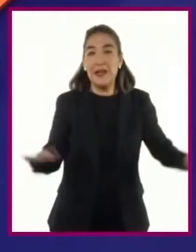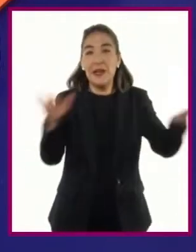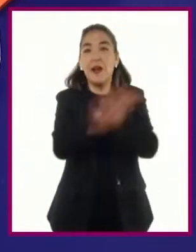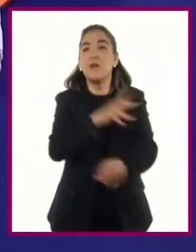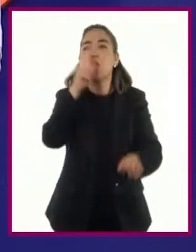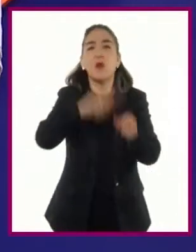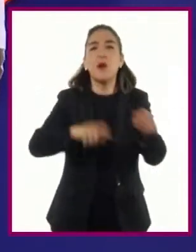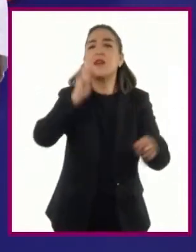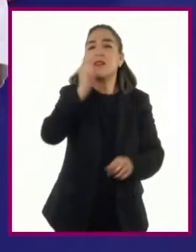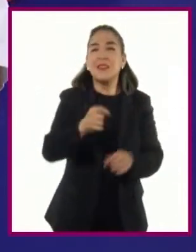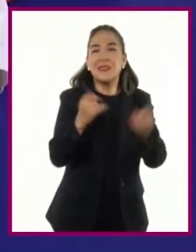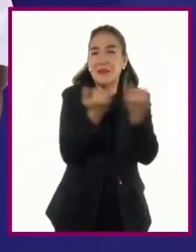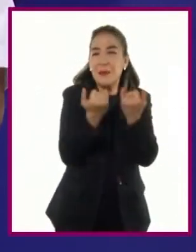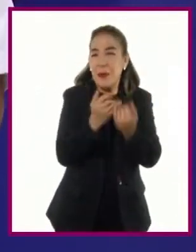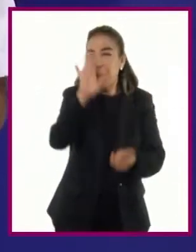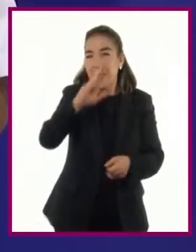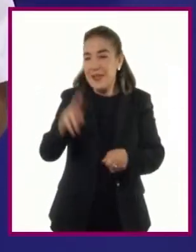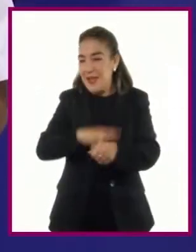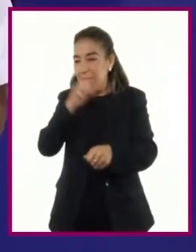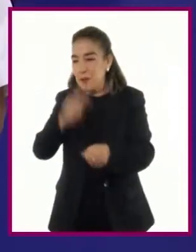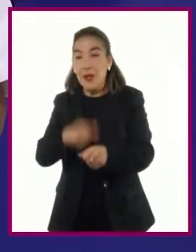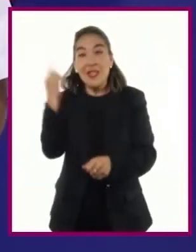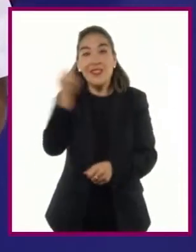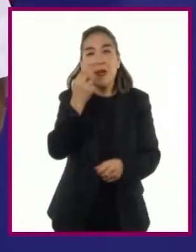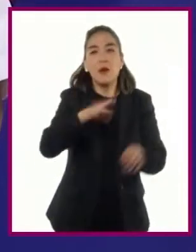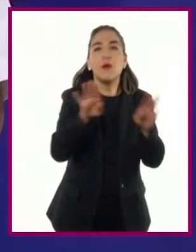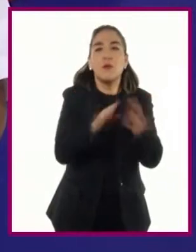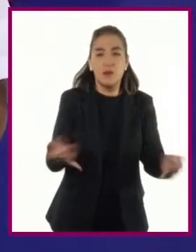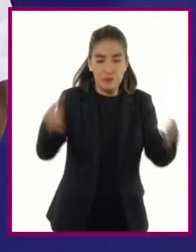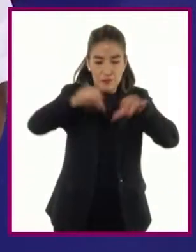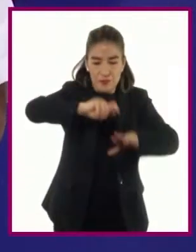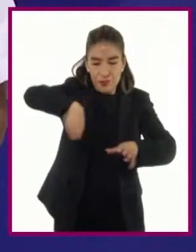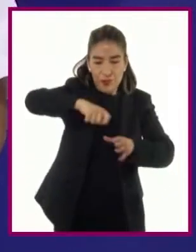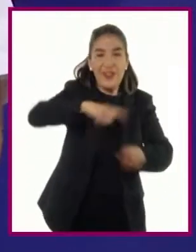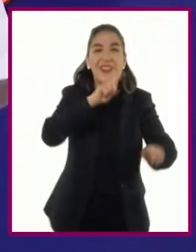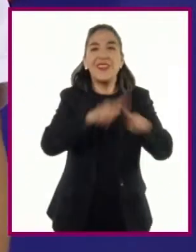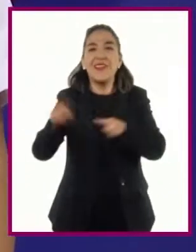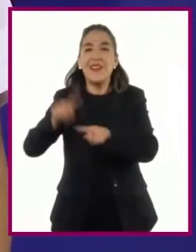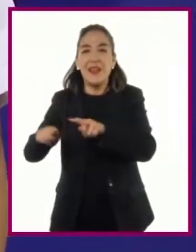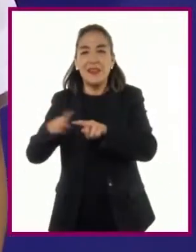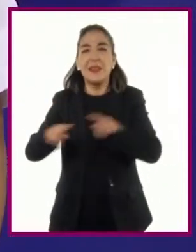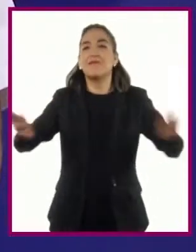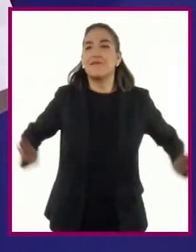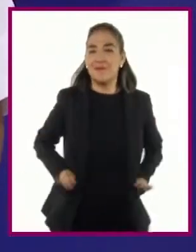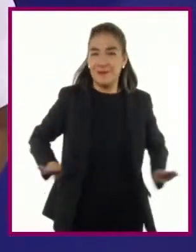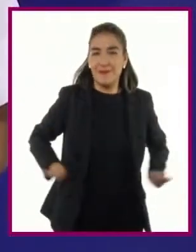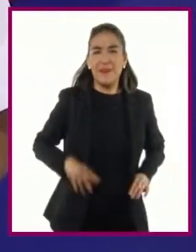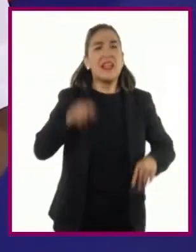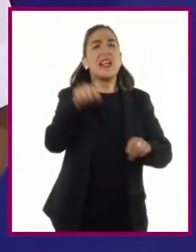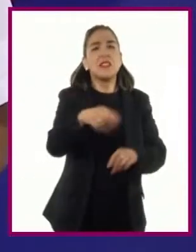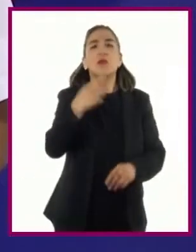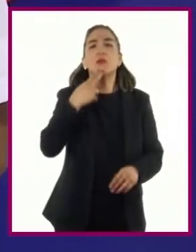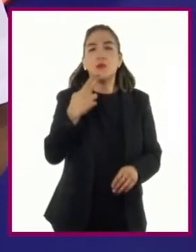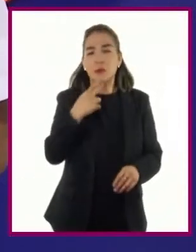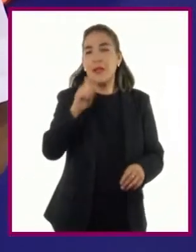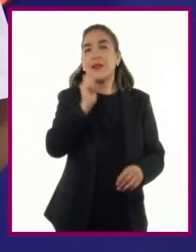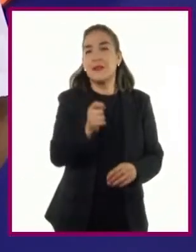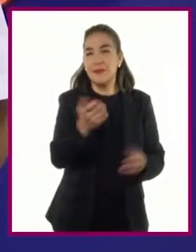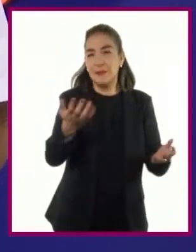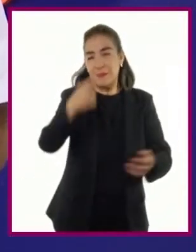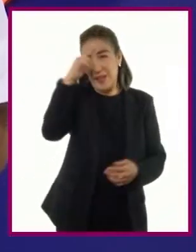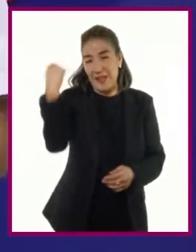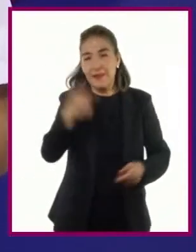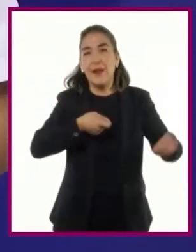más parecidos a la naturaleza es necesario hacer mezclas de distintas sustancias y para ello se utilizan herramientas que